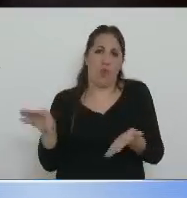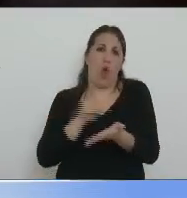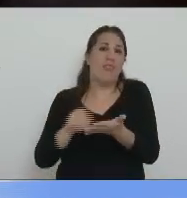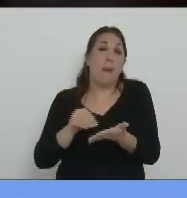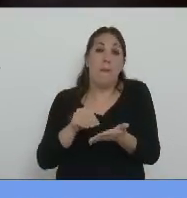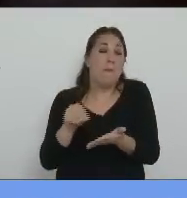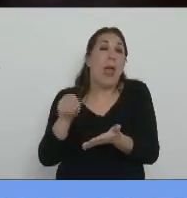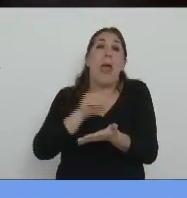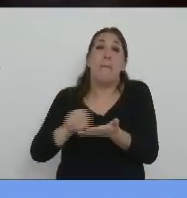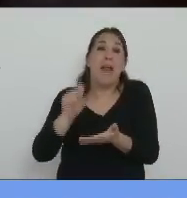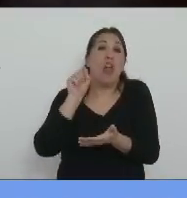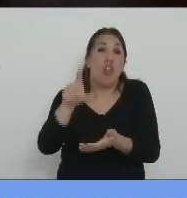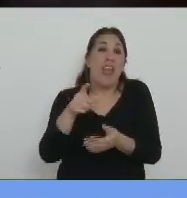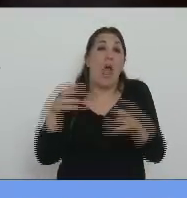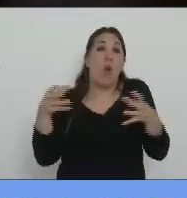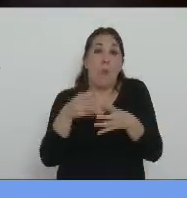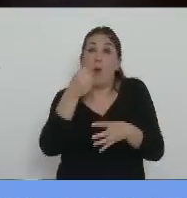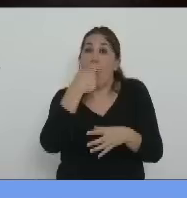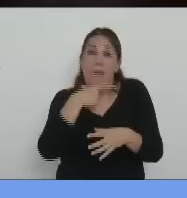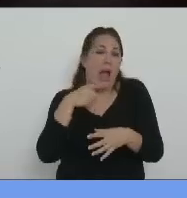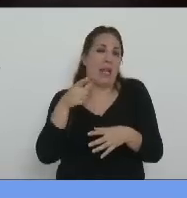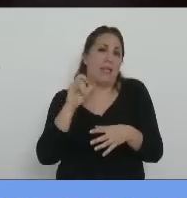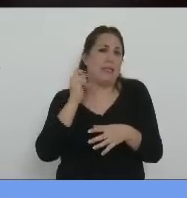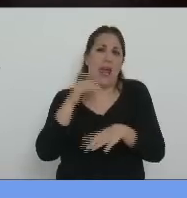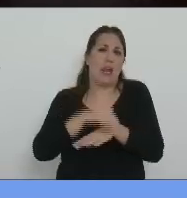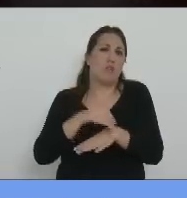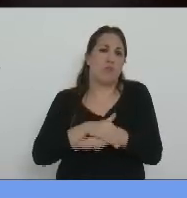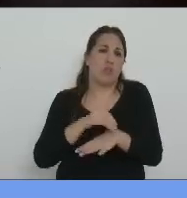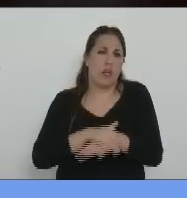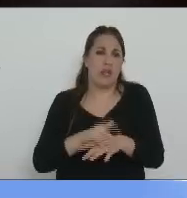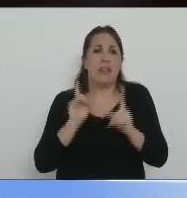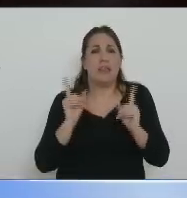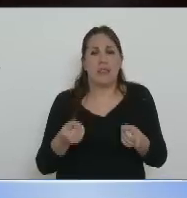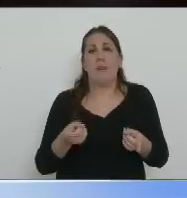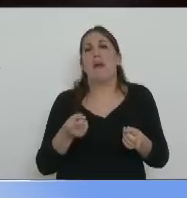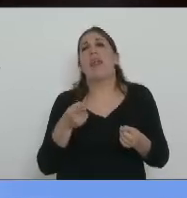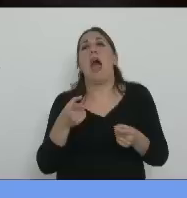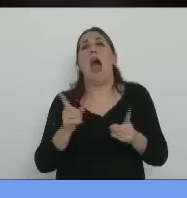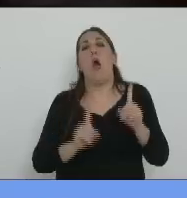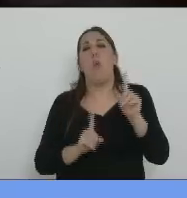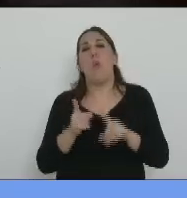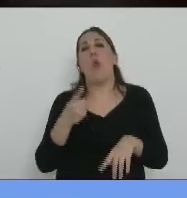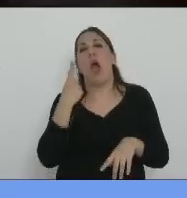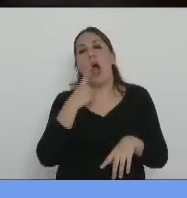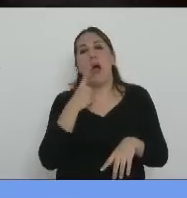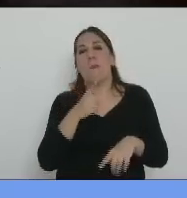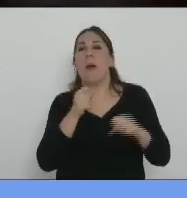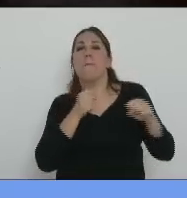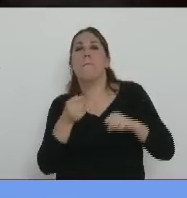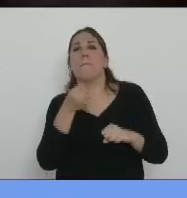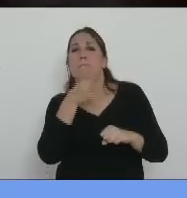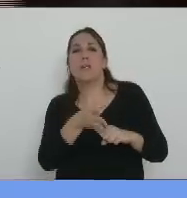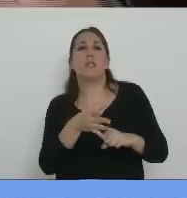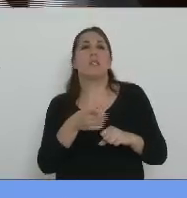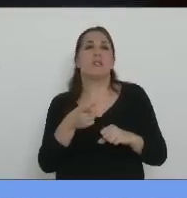totalmente de esto y acá también se mencionó casi como una chicana la ley muñoz y